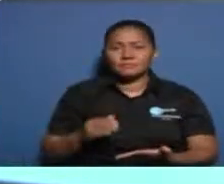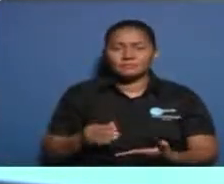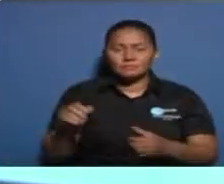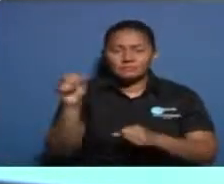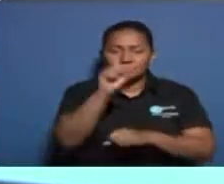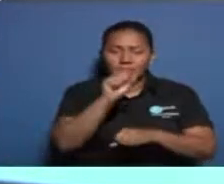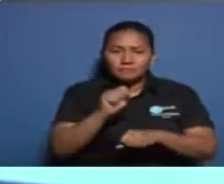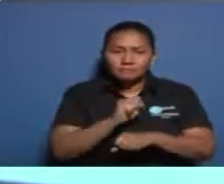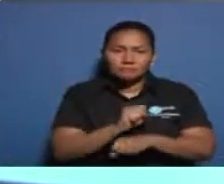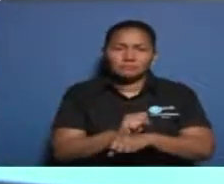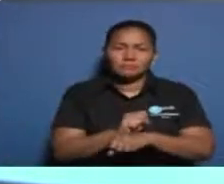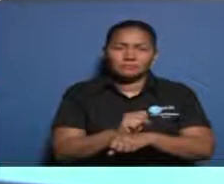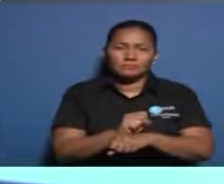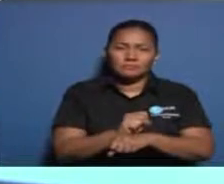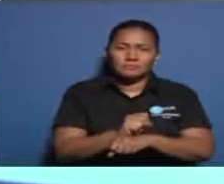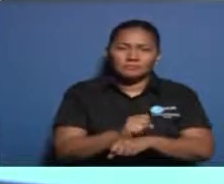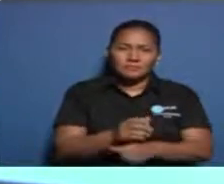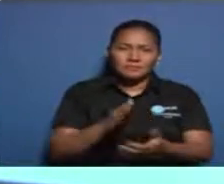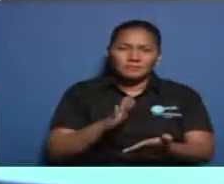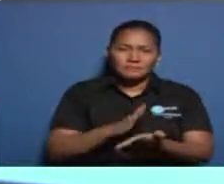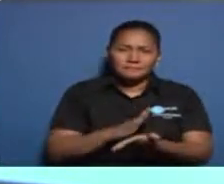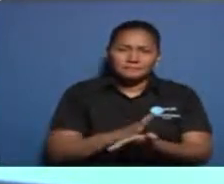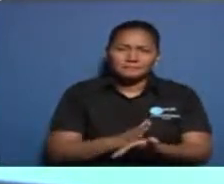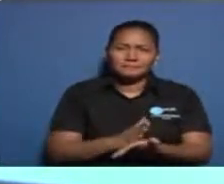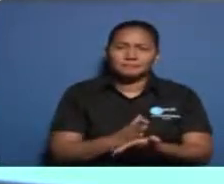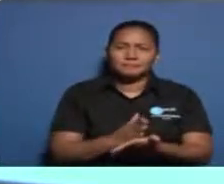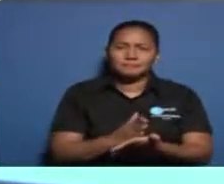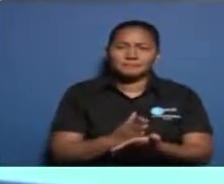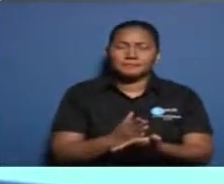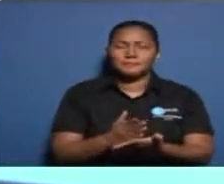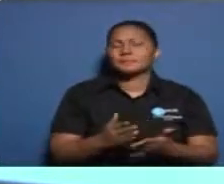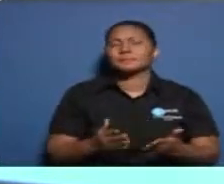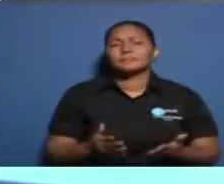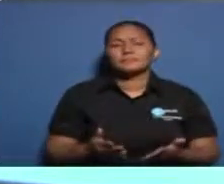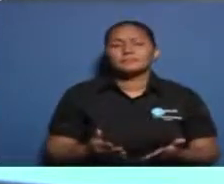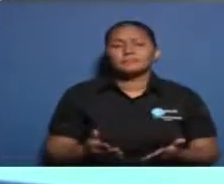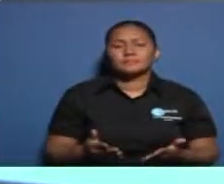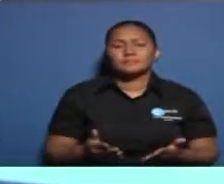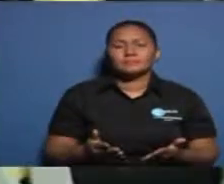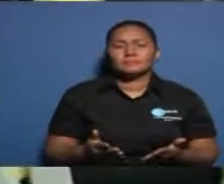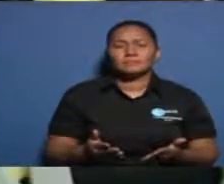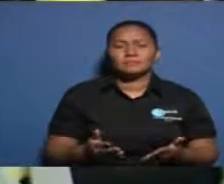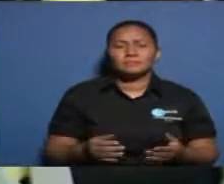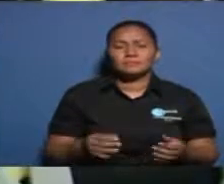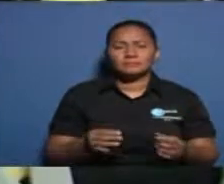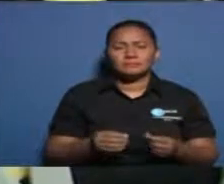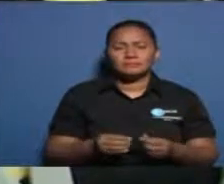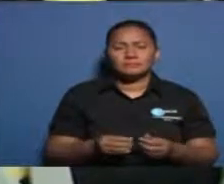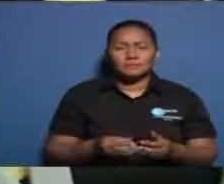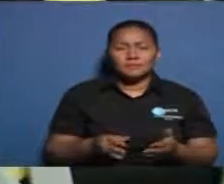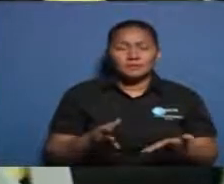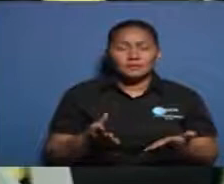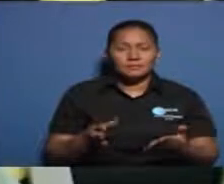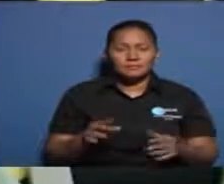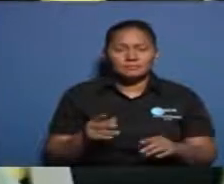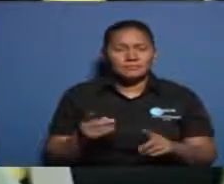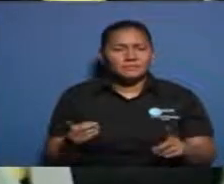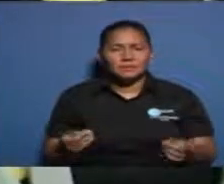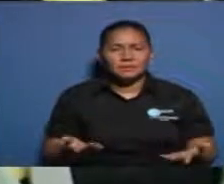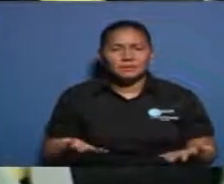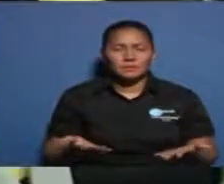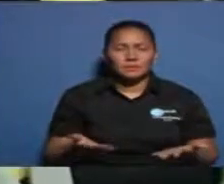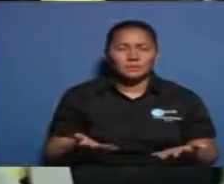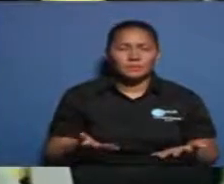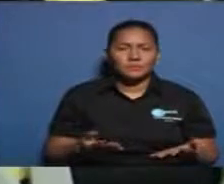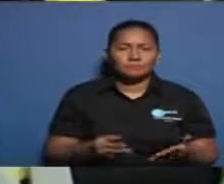palpan a través de prejuicios si a través de juicios de valor en función a que hay una desvalorización en cuanto